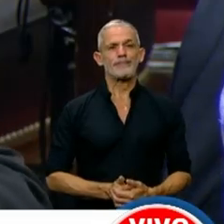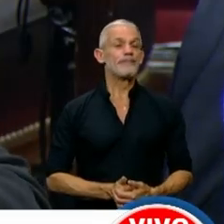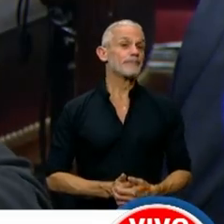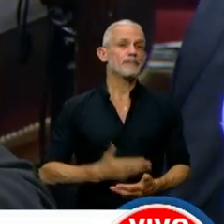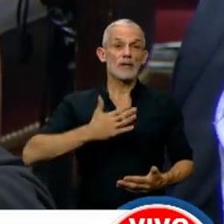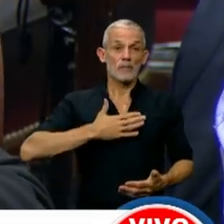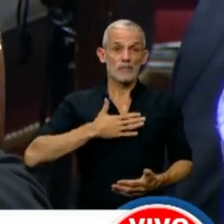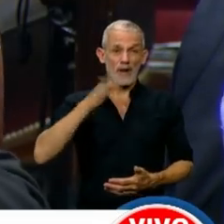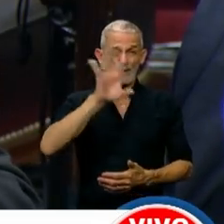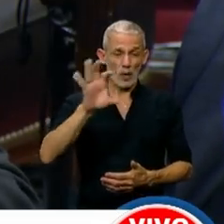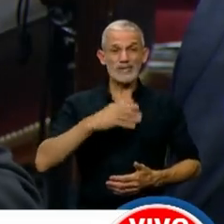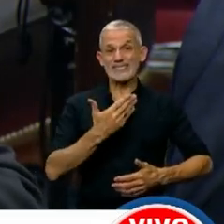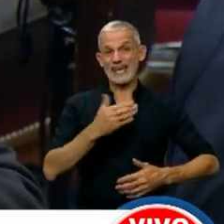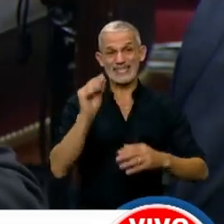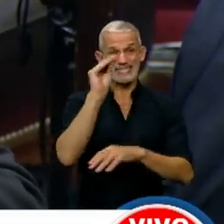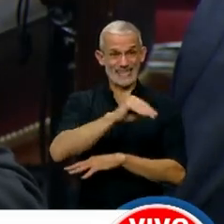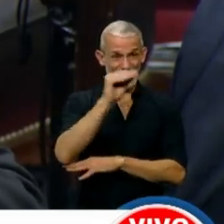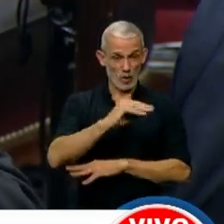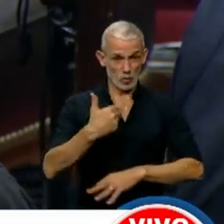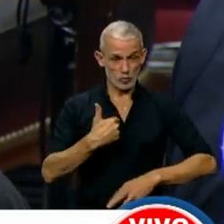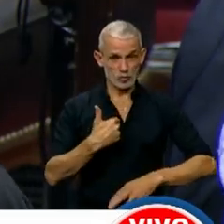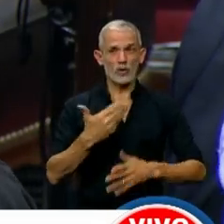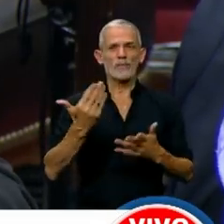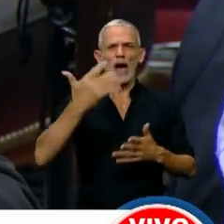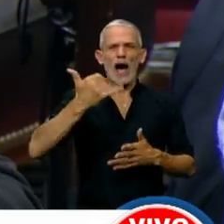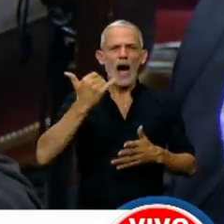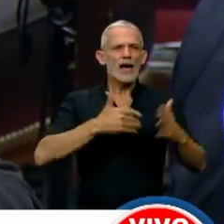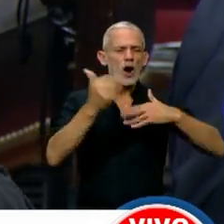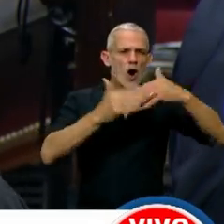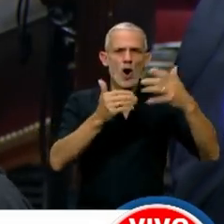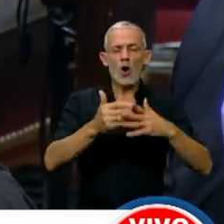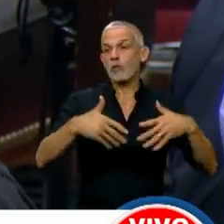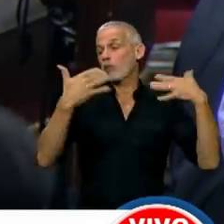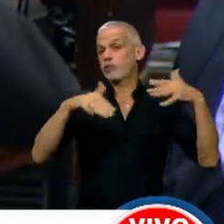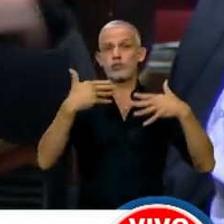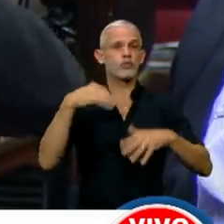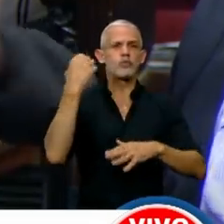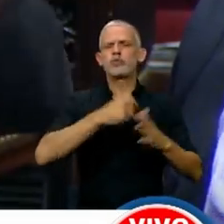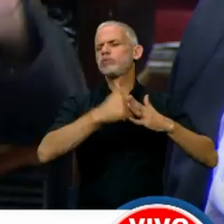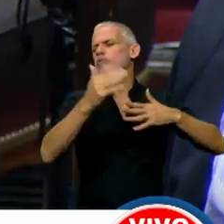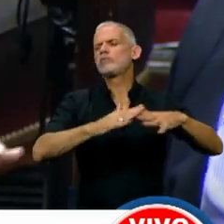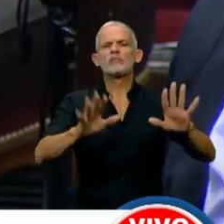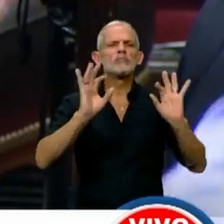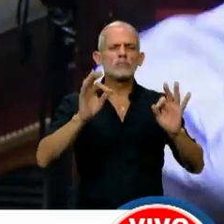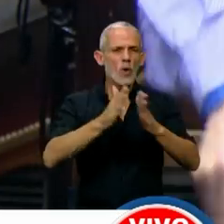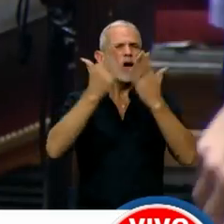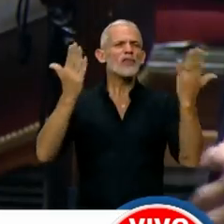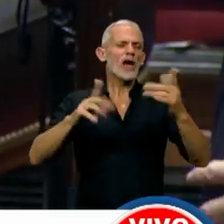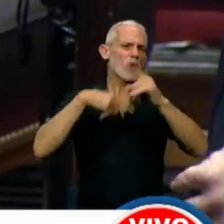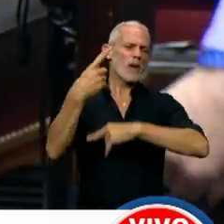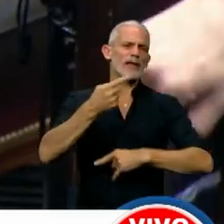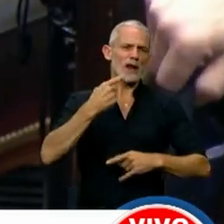para mi provincia para santacruz aparecen obras importantísimas seguramente algún diario dirá